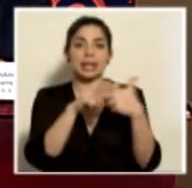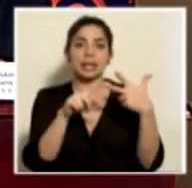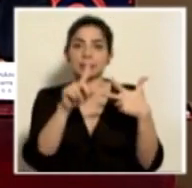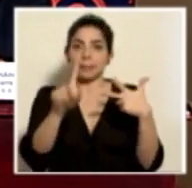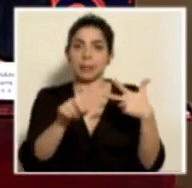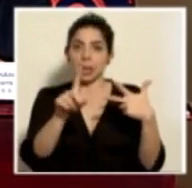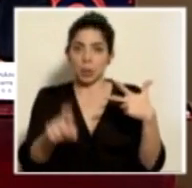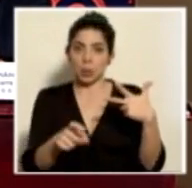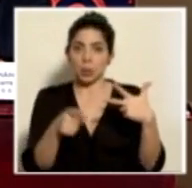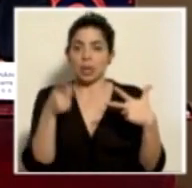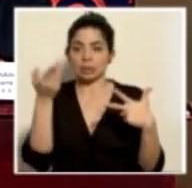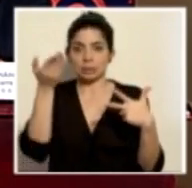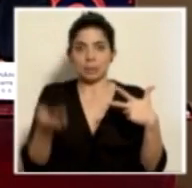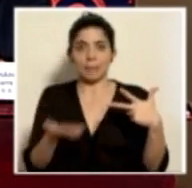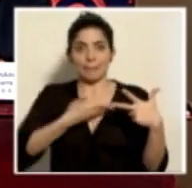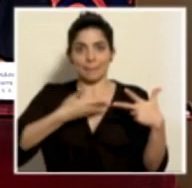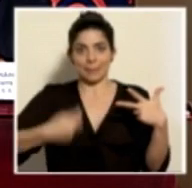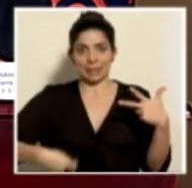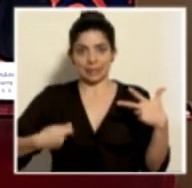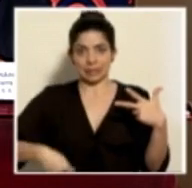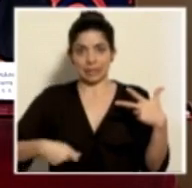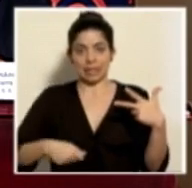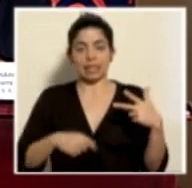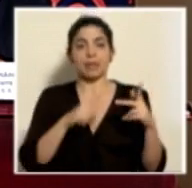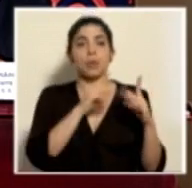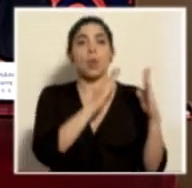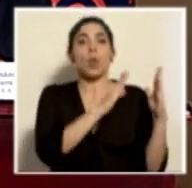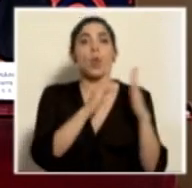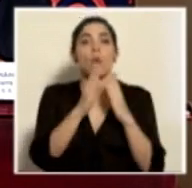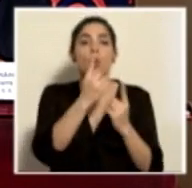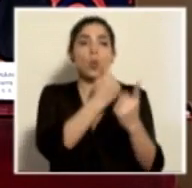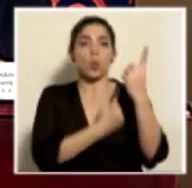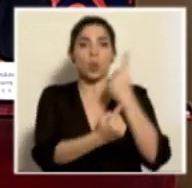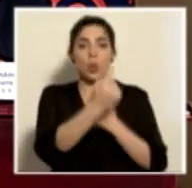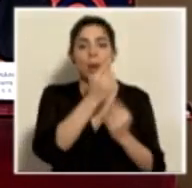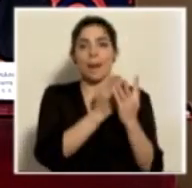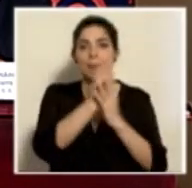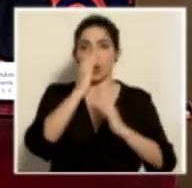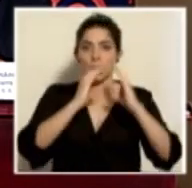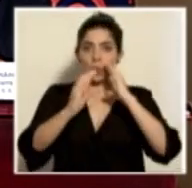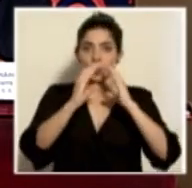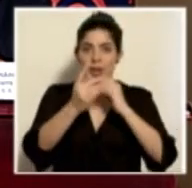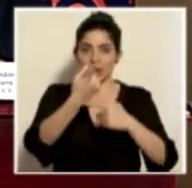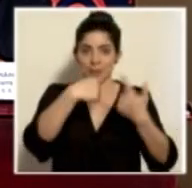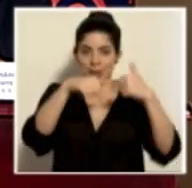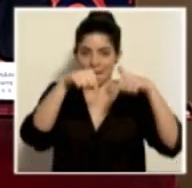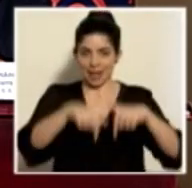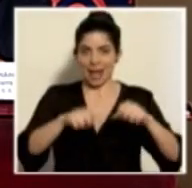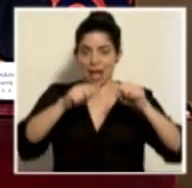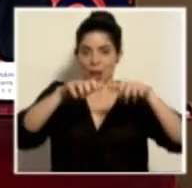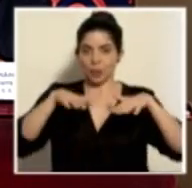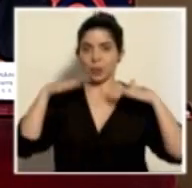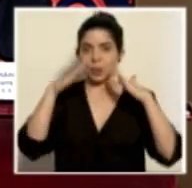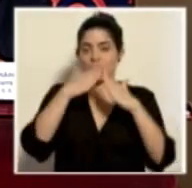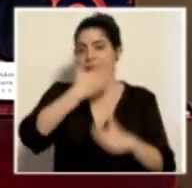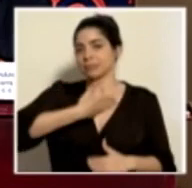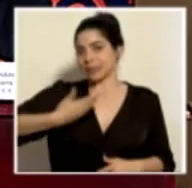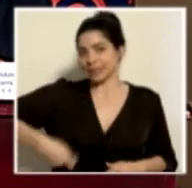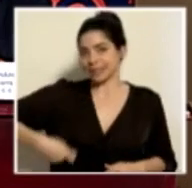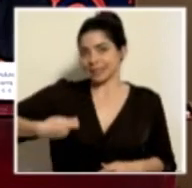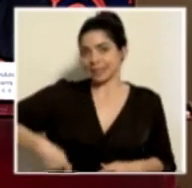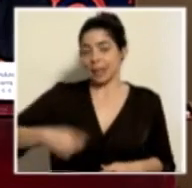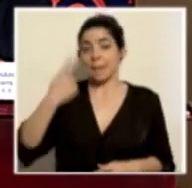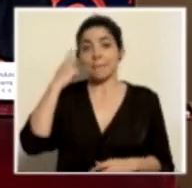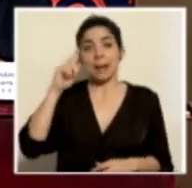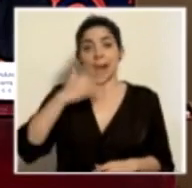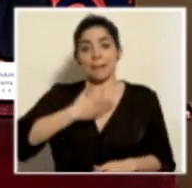consultas que atenderá el señor presidente de la República según el orden de ingresos de los medios de comunicación que nos acompañan aquí en el auditorio de la Casa Presidencial para